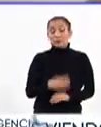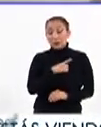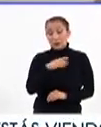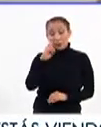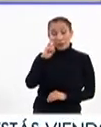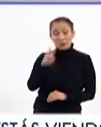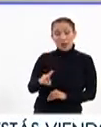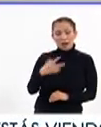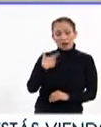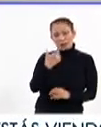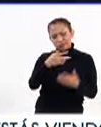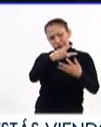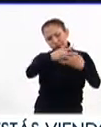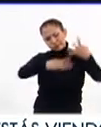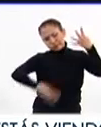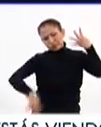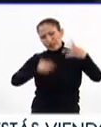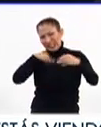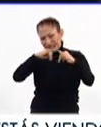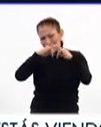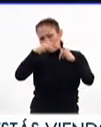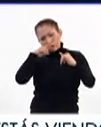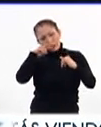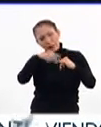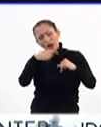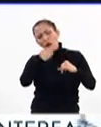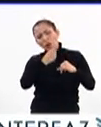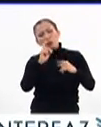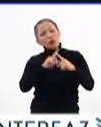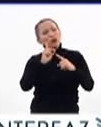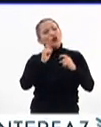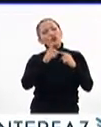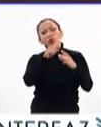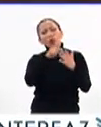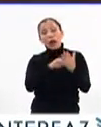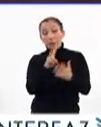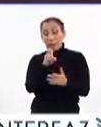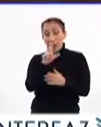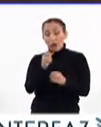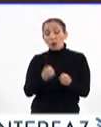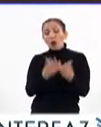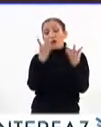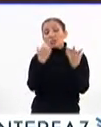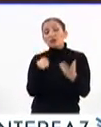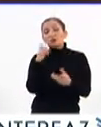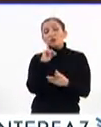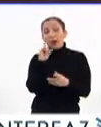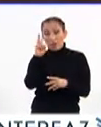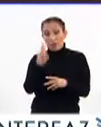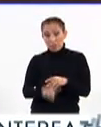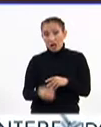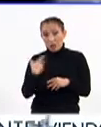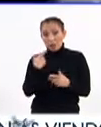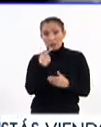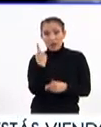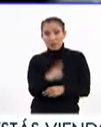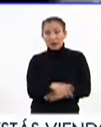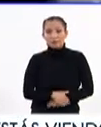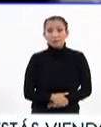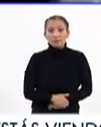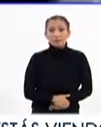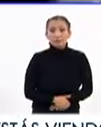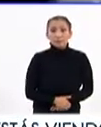que observar el organigrama de las instituciones para darse cuenta, de acuerdo con Vera, de cuántas son aquellas que realmente comandan. Ci